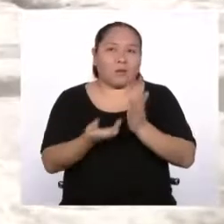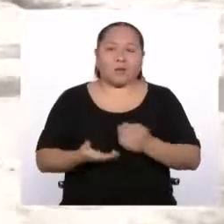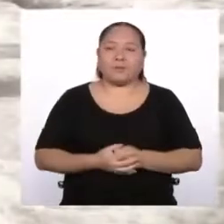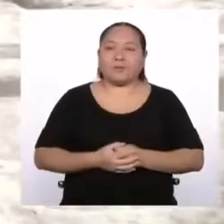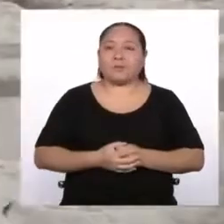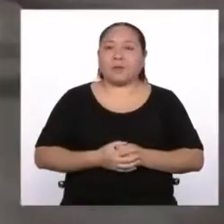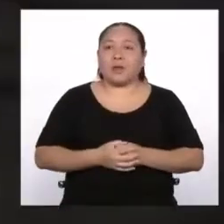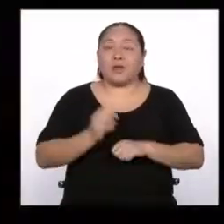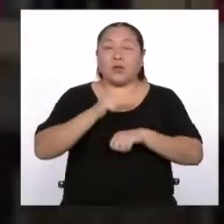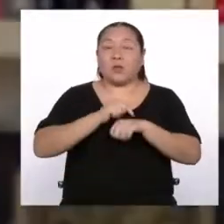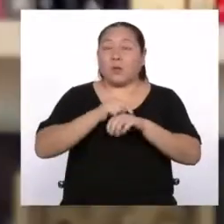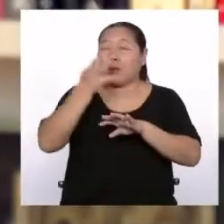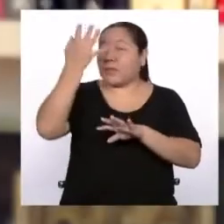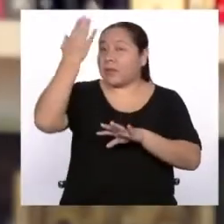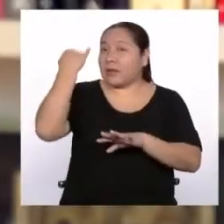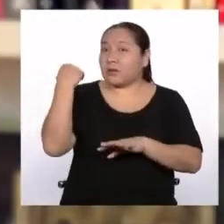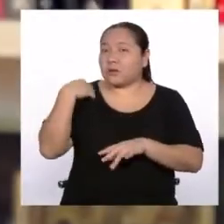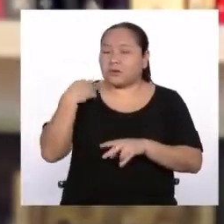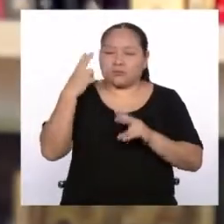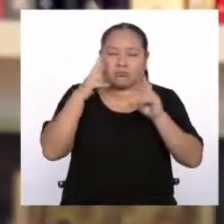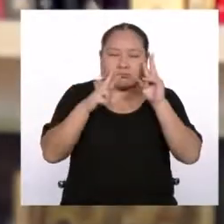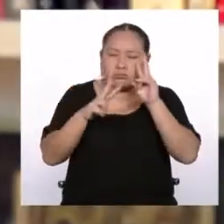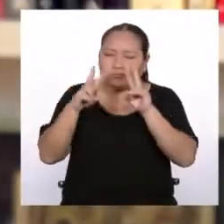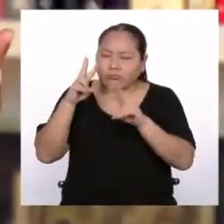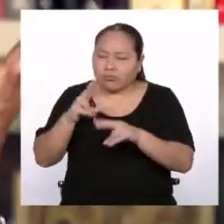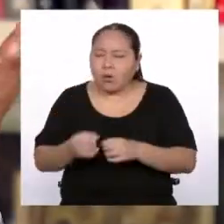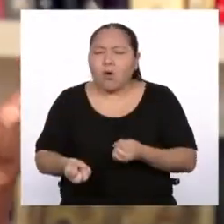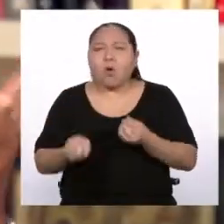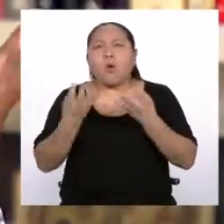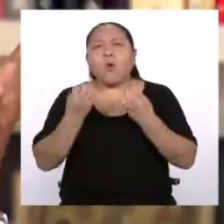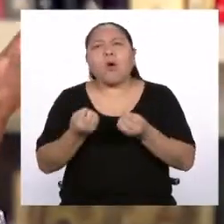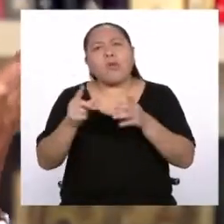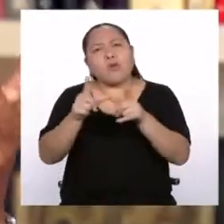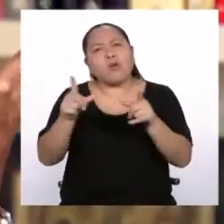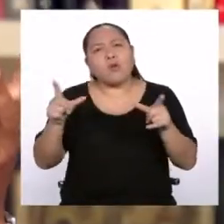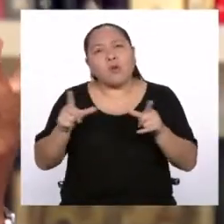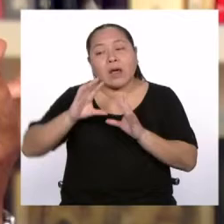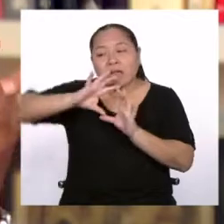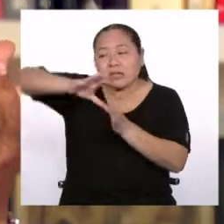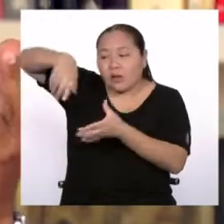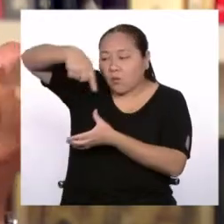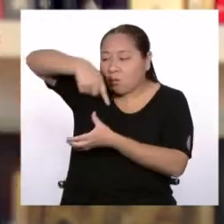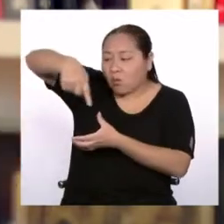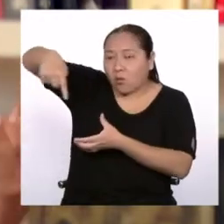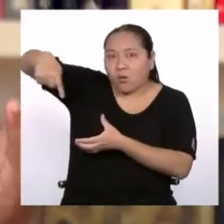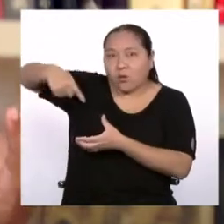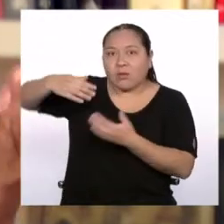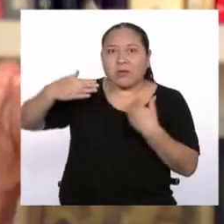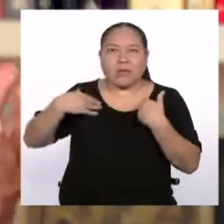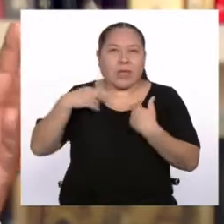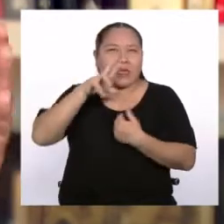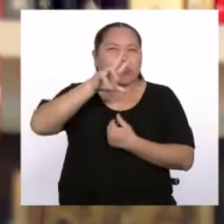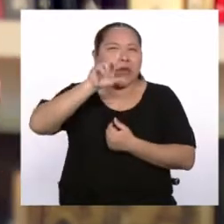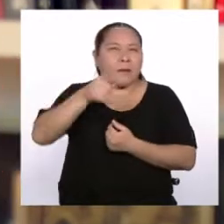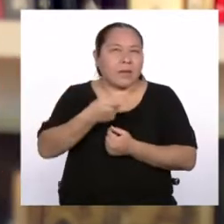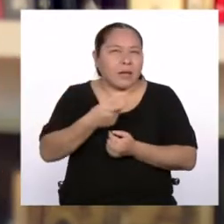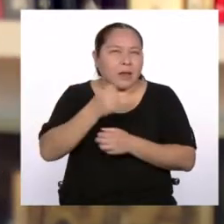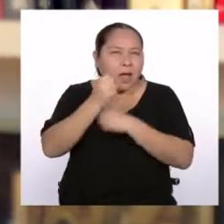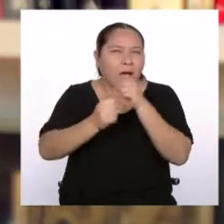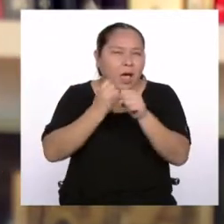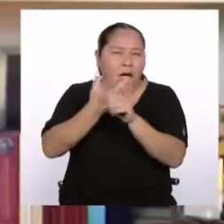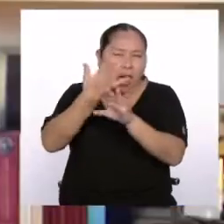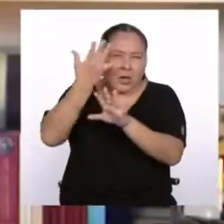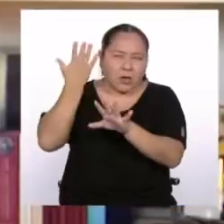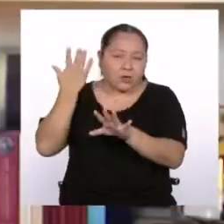Hace un tiempo me puse a revisar cuántas capitales del mundo tienen arquitectura de más de 3.000 años y son